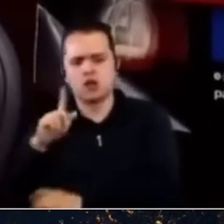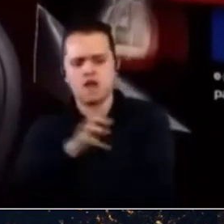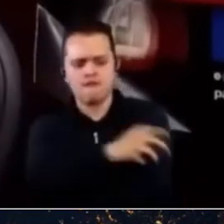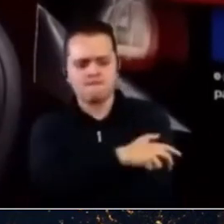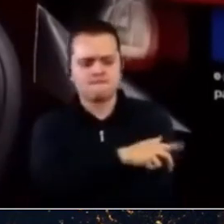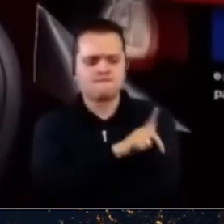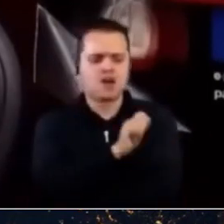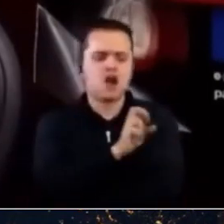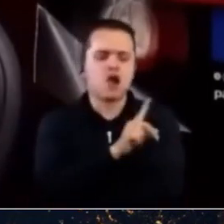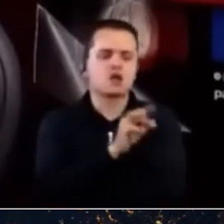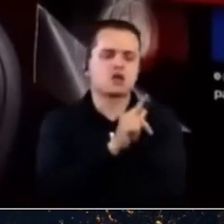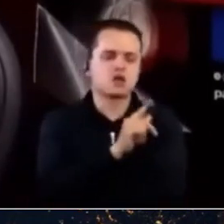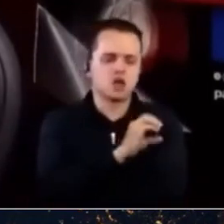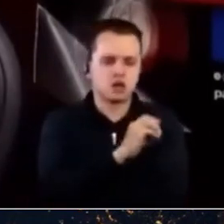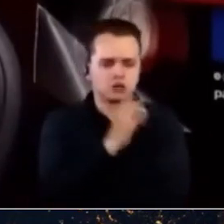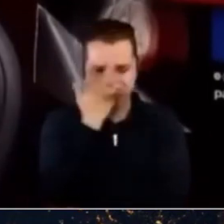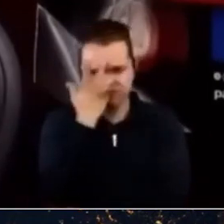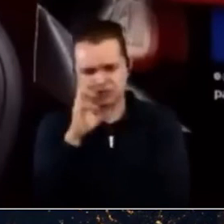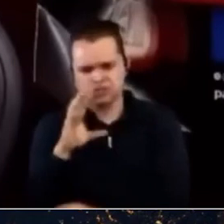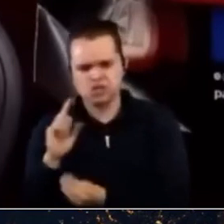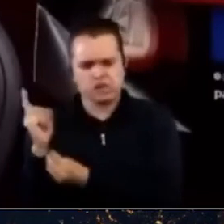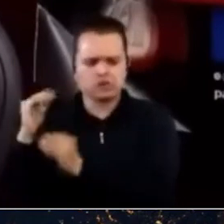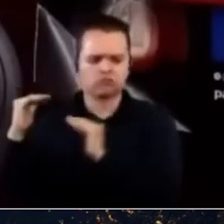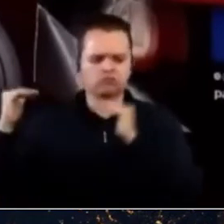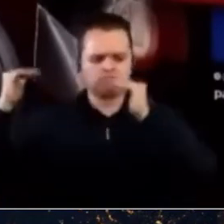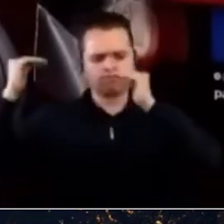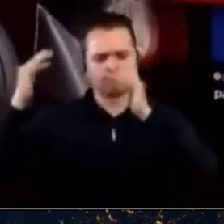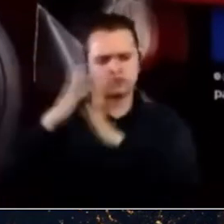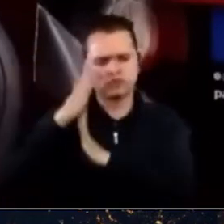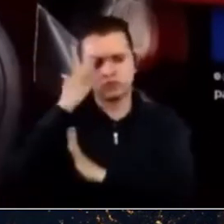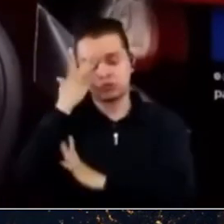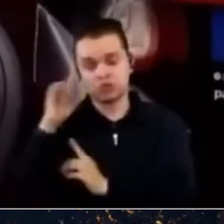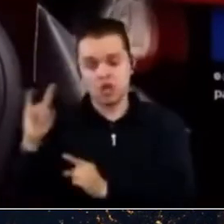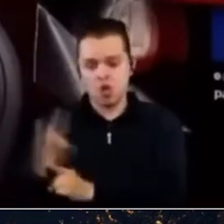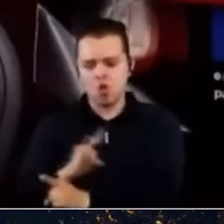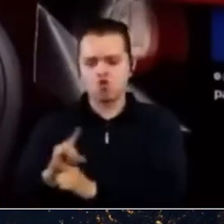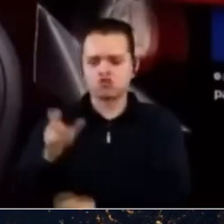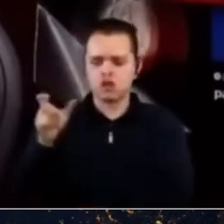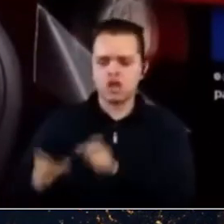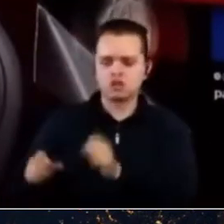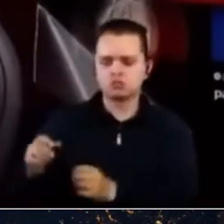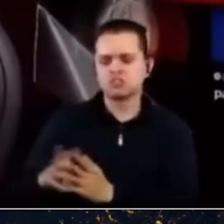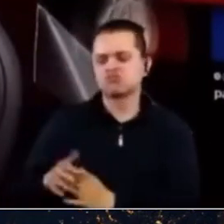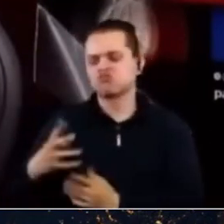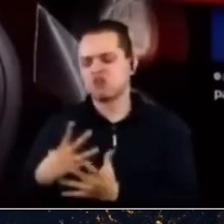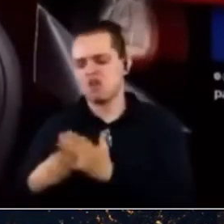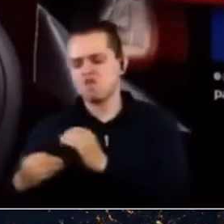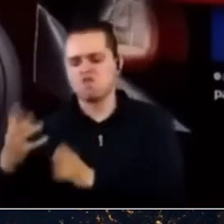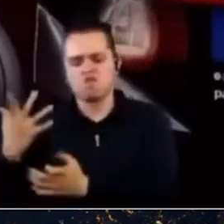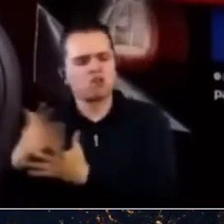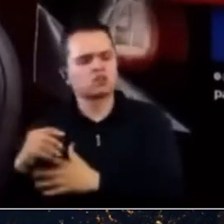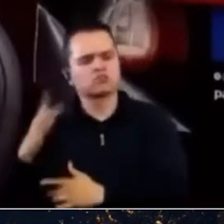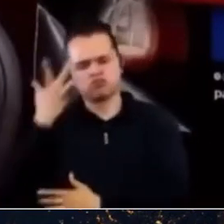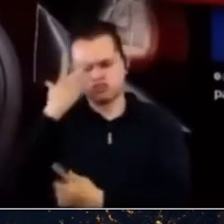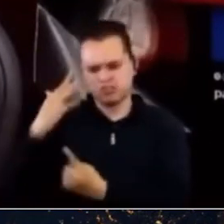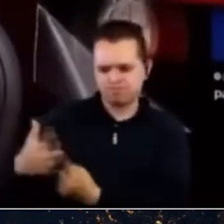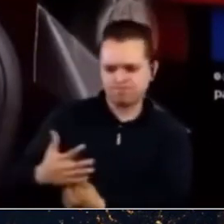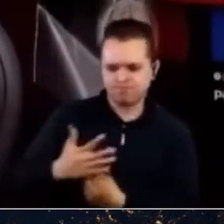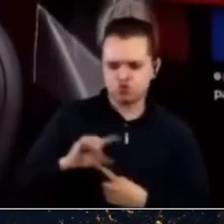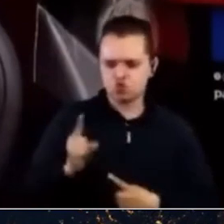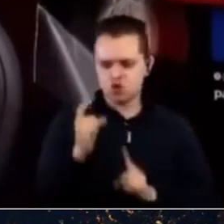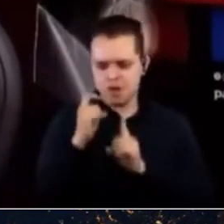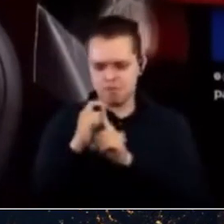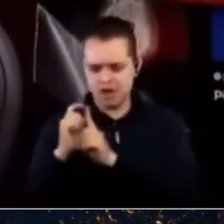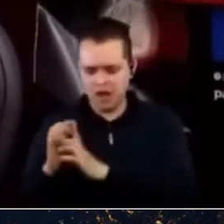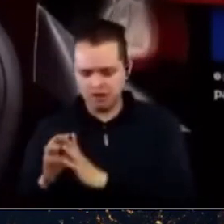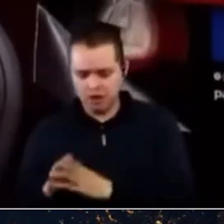FARC, porque son élite, porque usan a la población civil, porque reclutar es una palabra